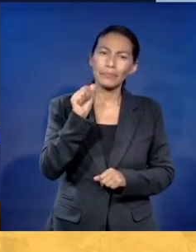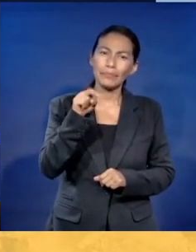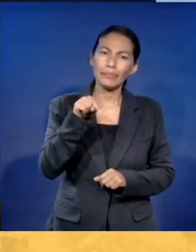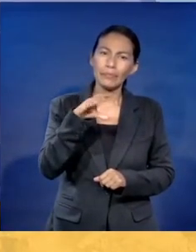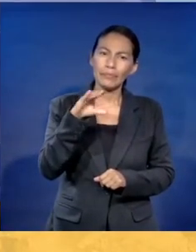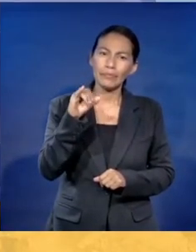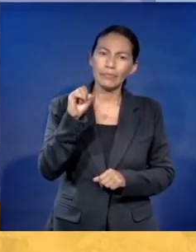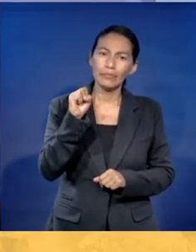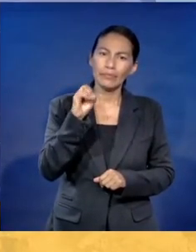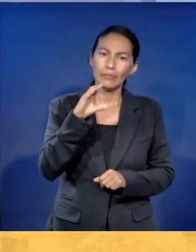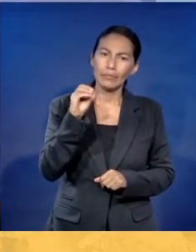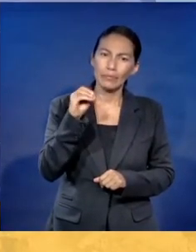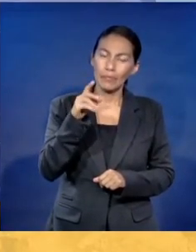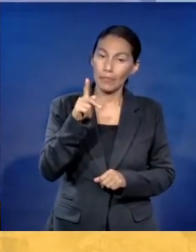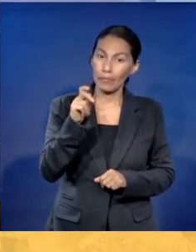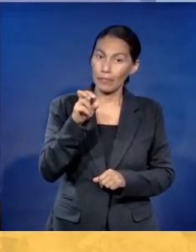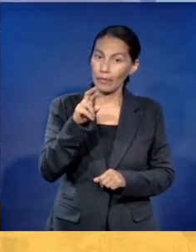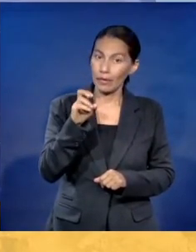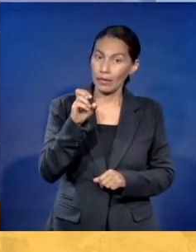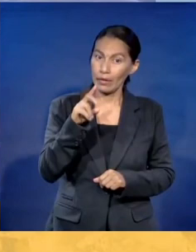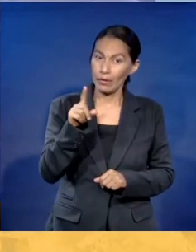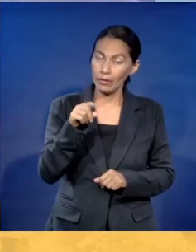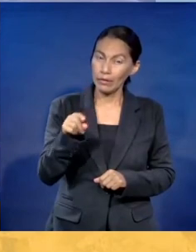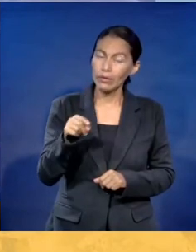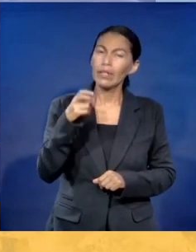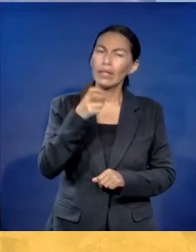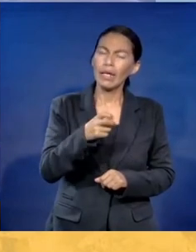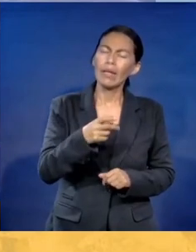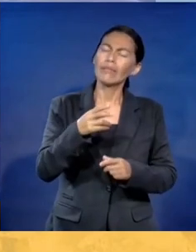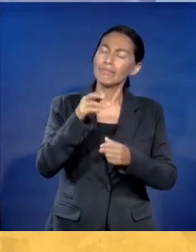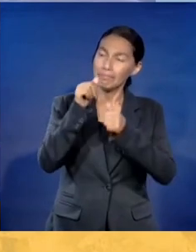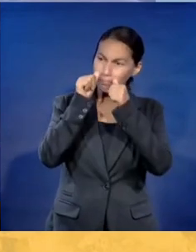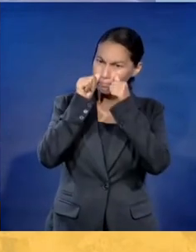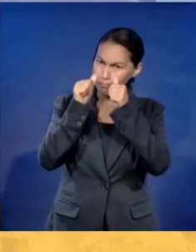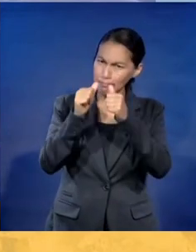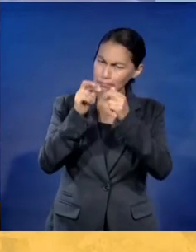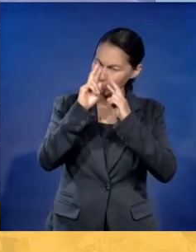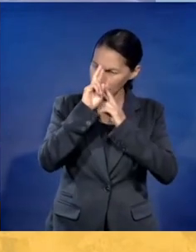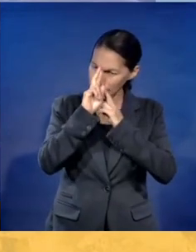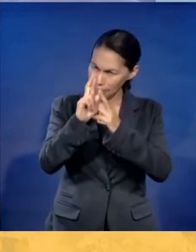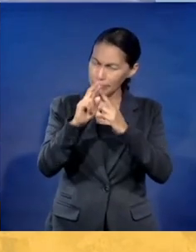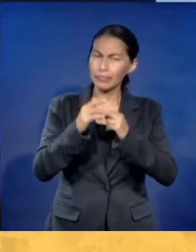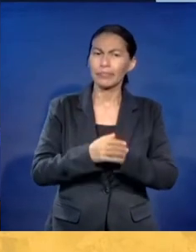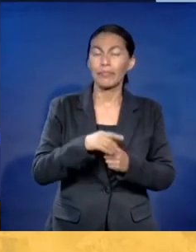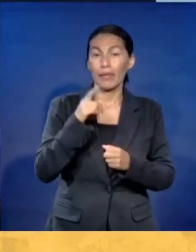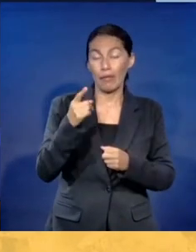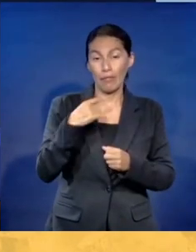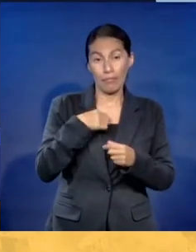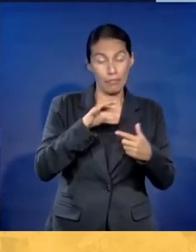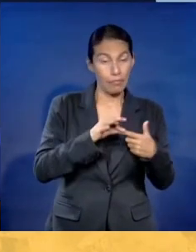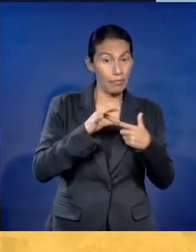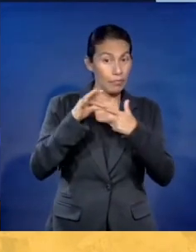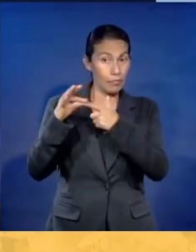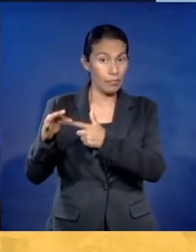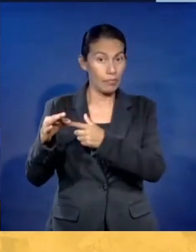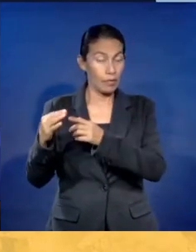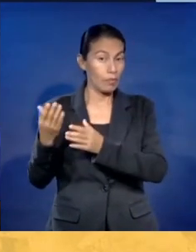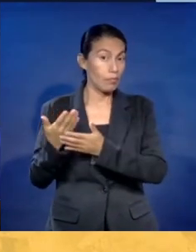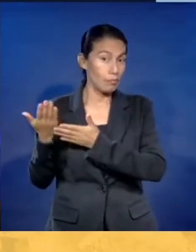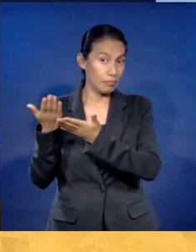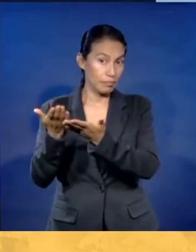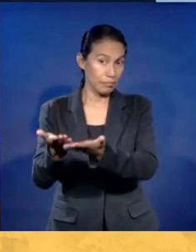y respeto mucho y le mando un saludo me llevó a presentar a la iglesia central del distrito cuándo llegamos el